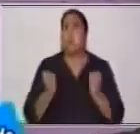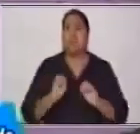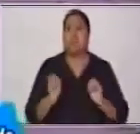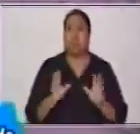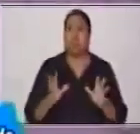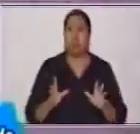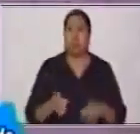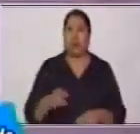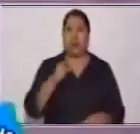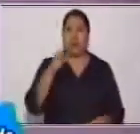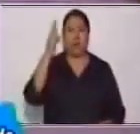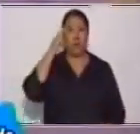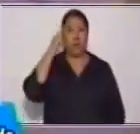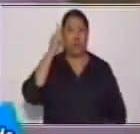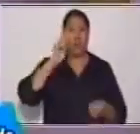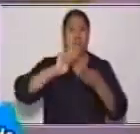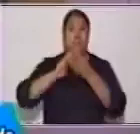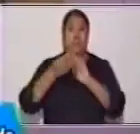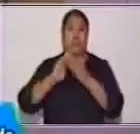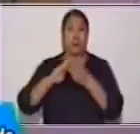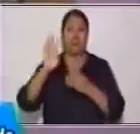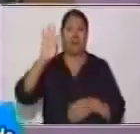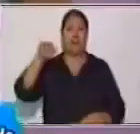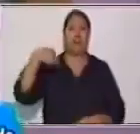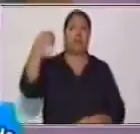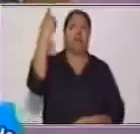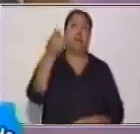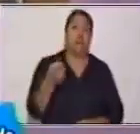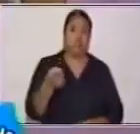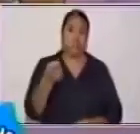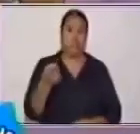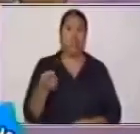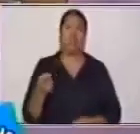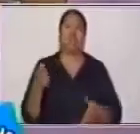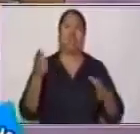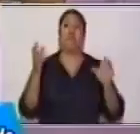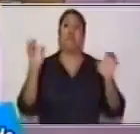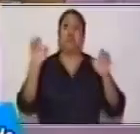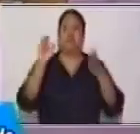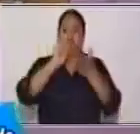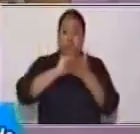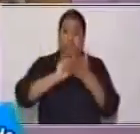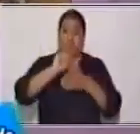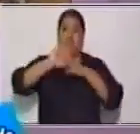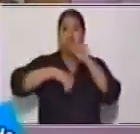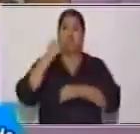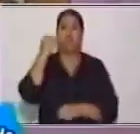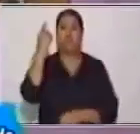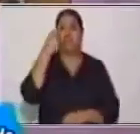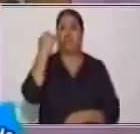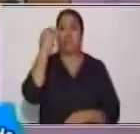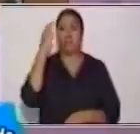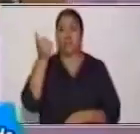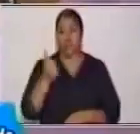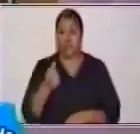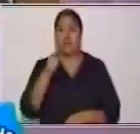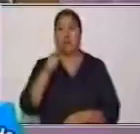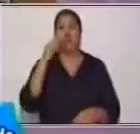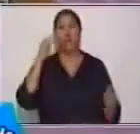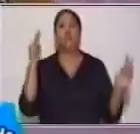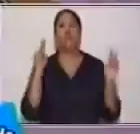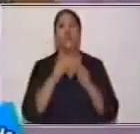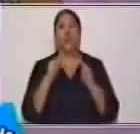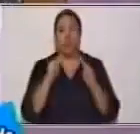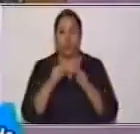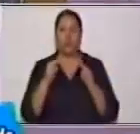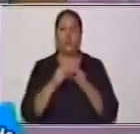viendo ahorita, en física, cuando lleves ese curso, vas a ver la necesidad de conocer y